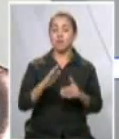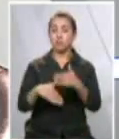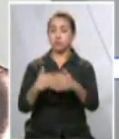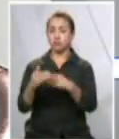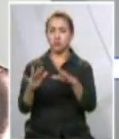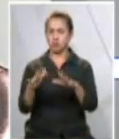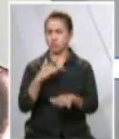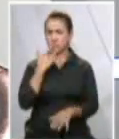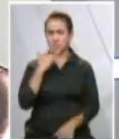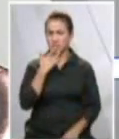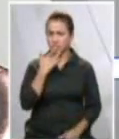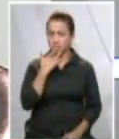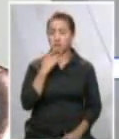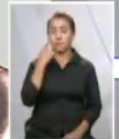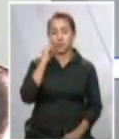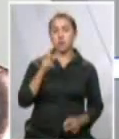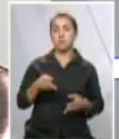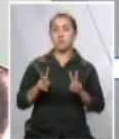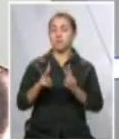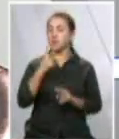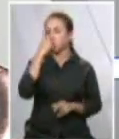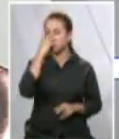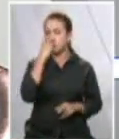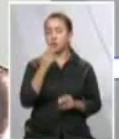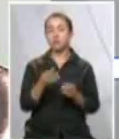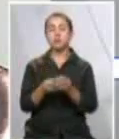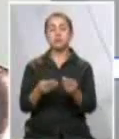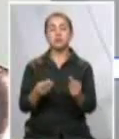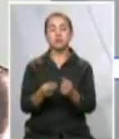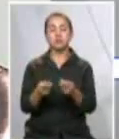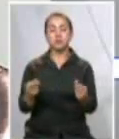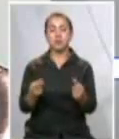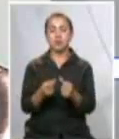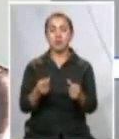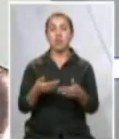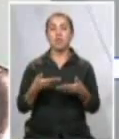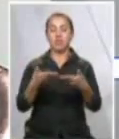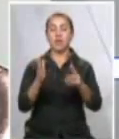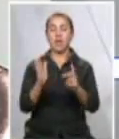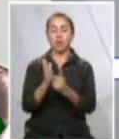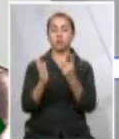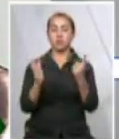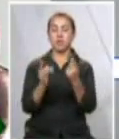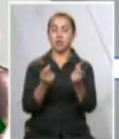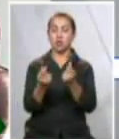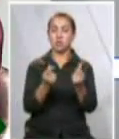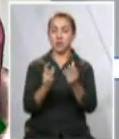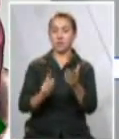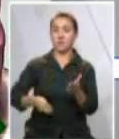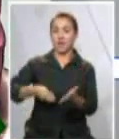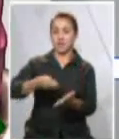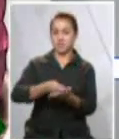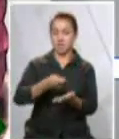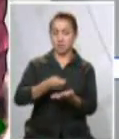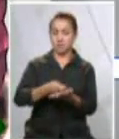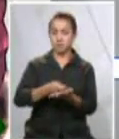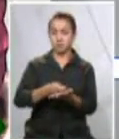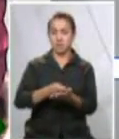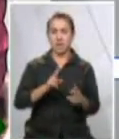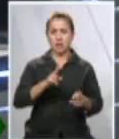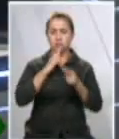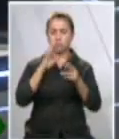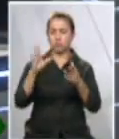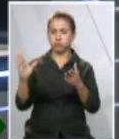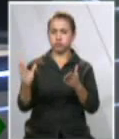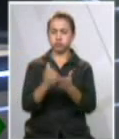muy simple, muy sencilla, pero que permite a los ciegos identificar y darles autonomía económica y financiera. Resultó tan